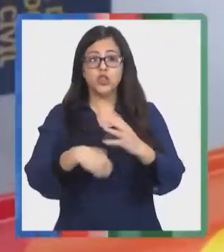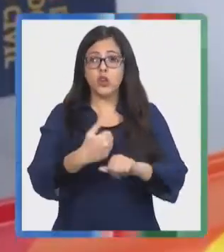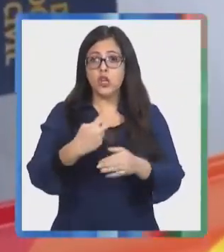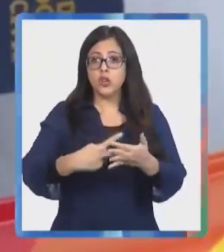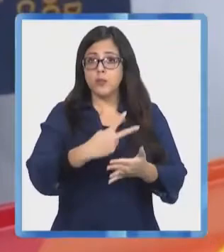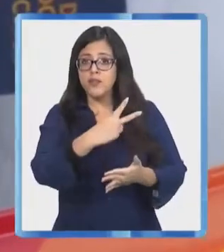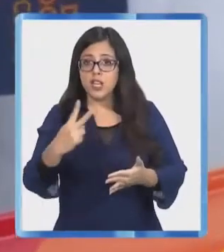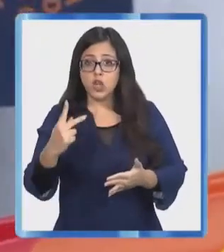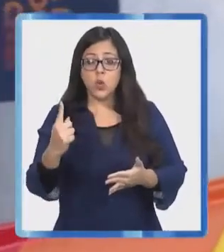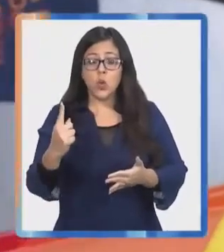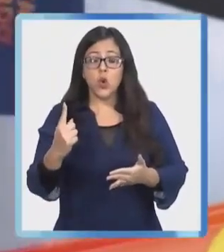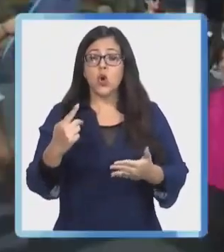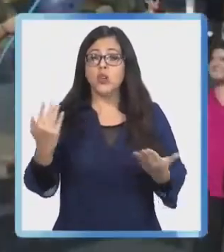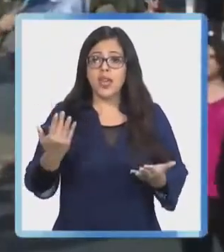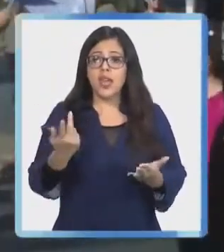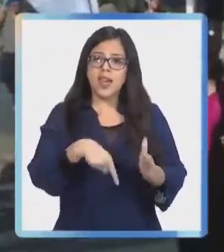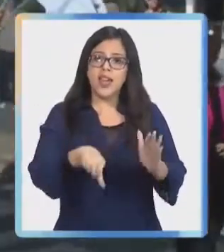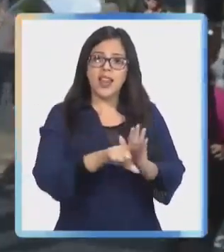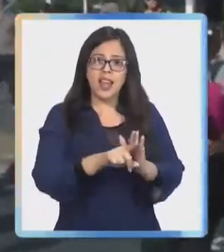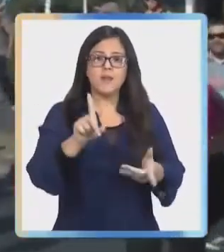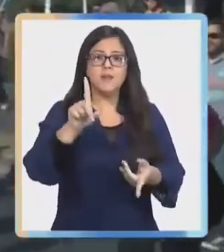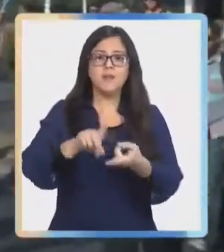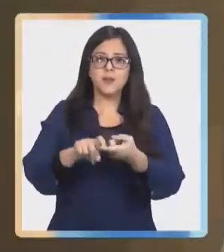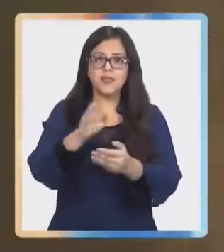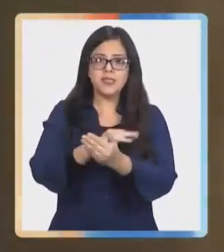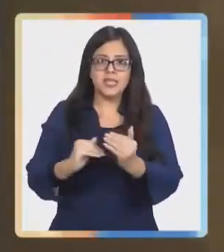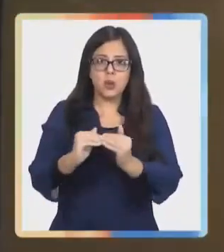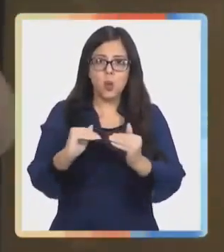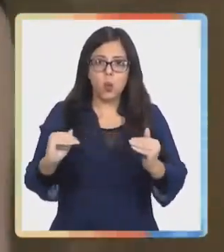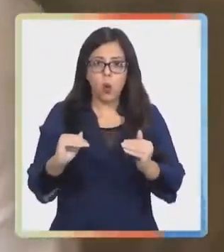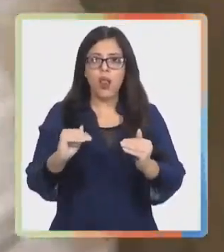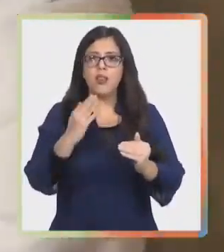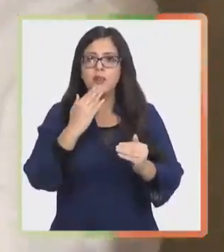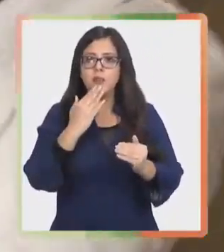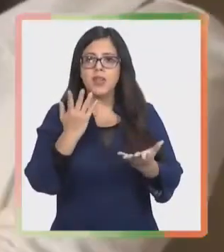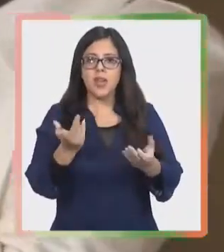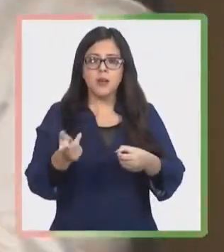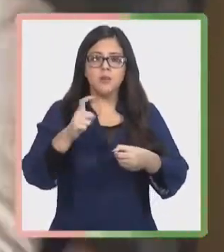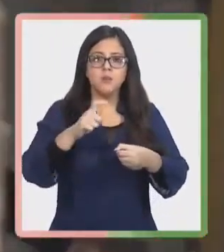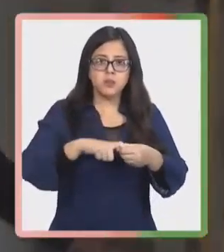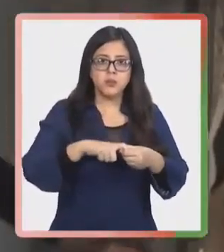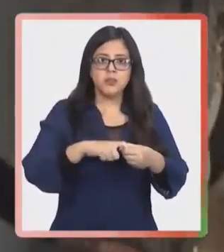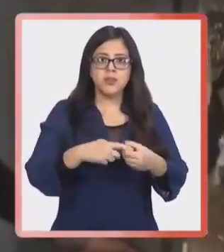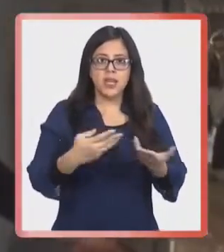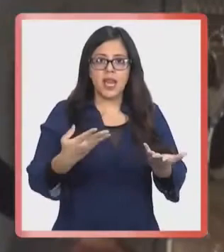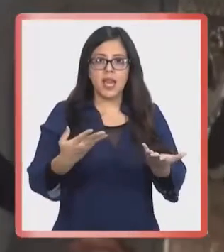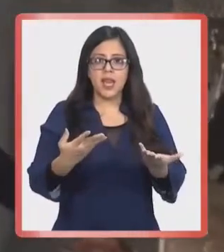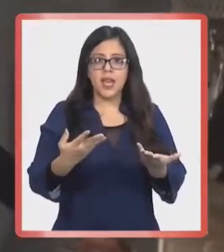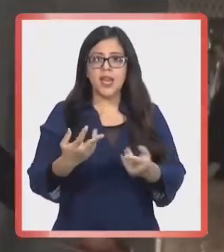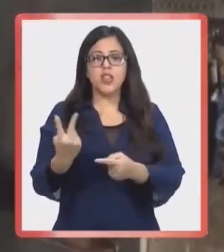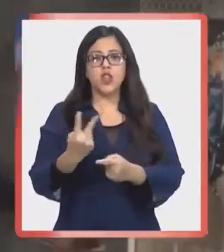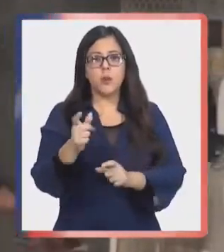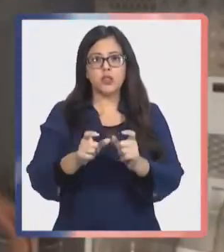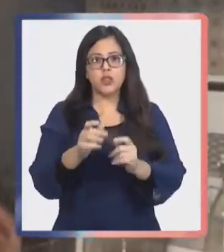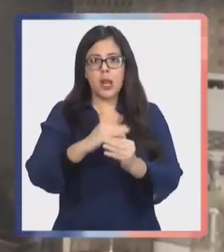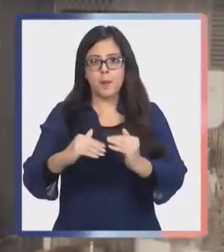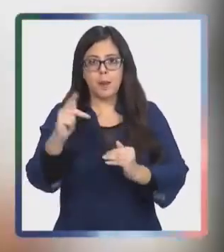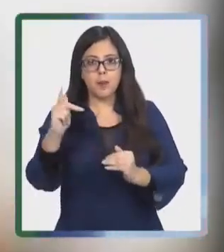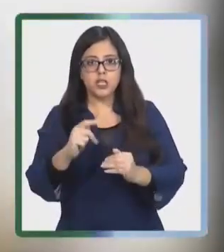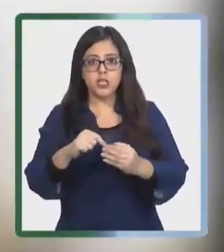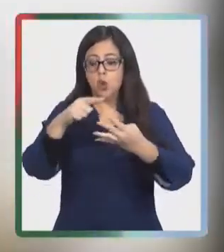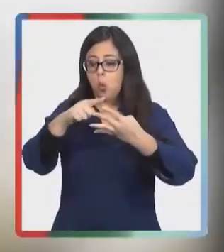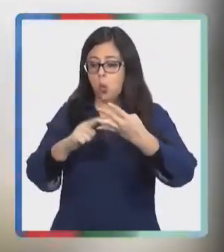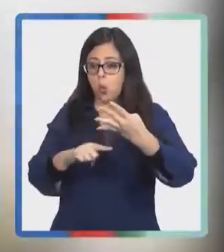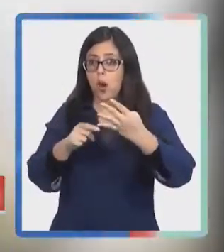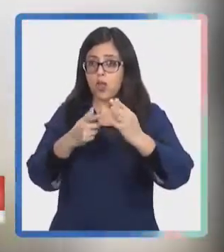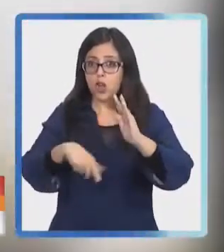en 2021 se convirtió en ley el matrimonio igualitario y la filiación homoparental. Estas